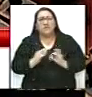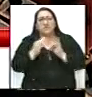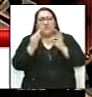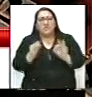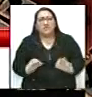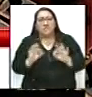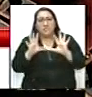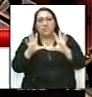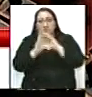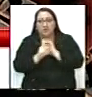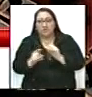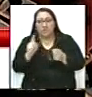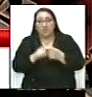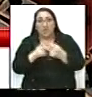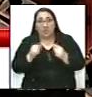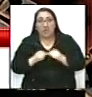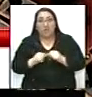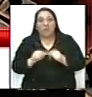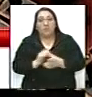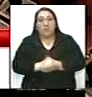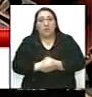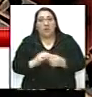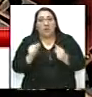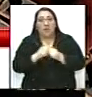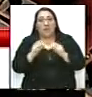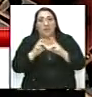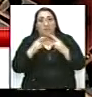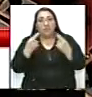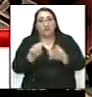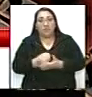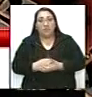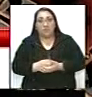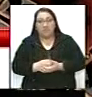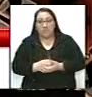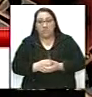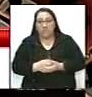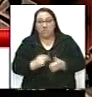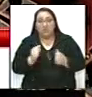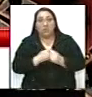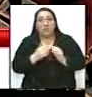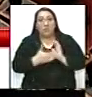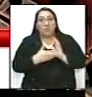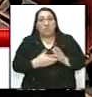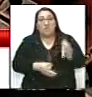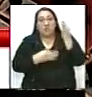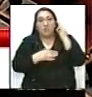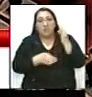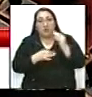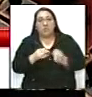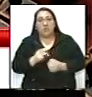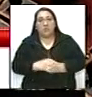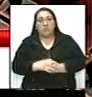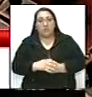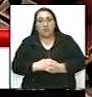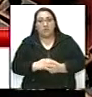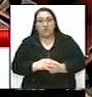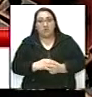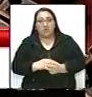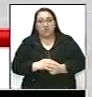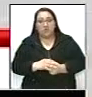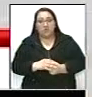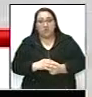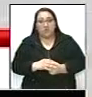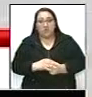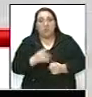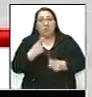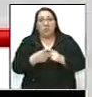de la noche y todavía continuaba la sesión. Con la presentación, la exposición básicamente realizada por